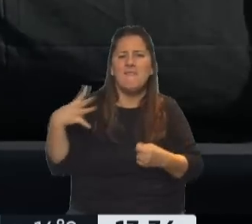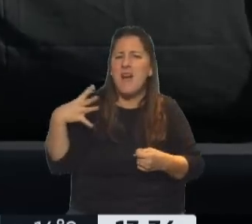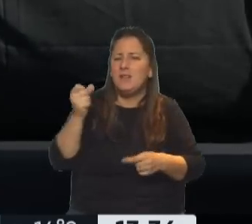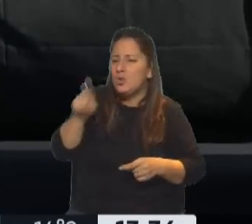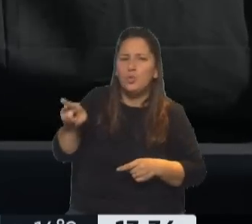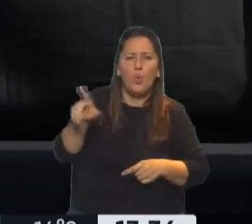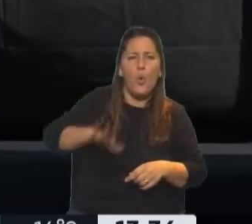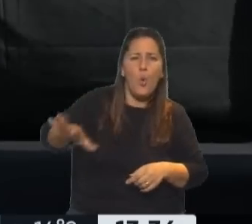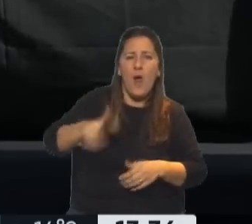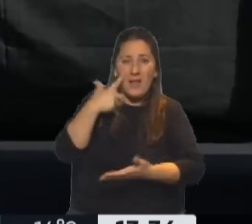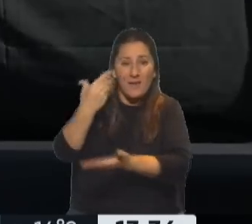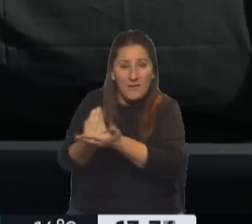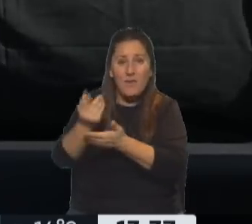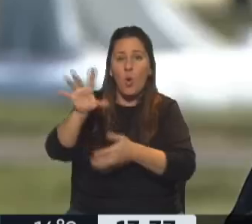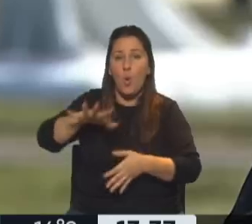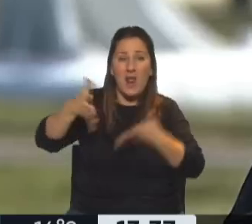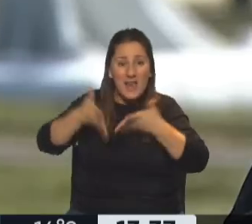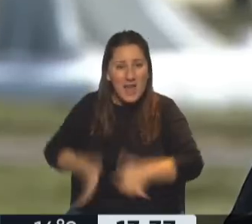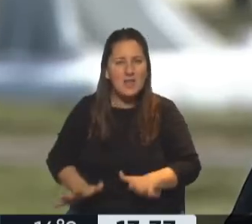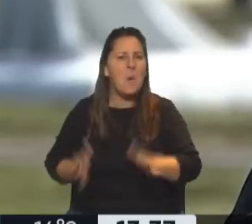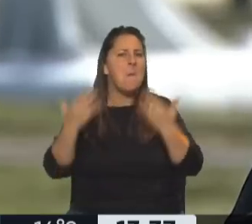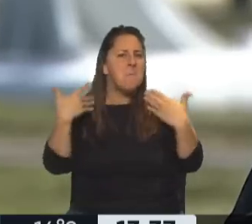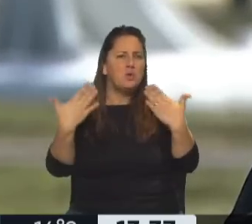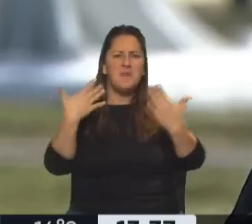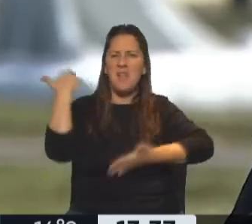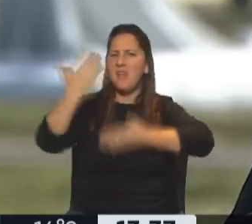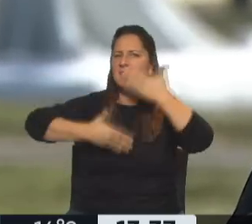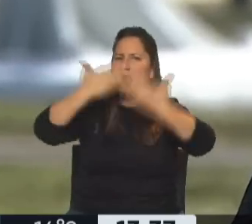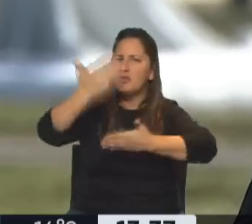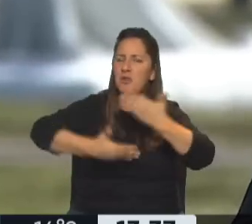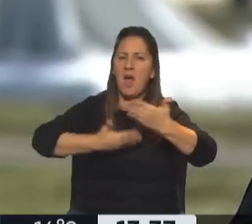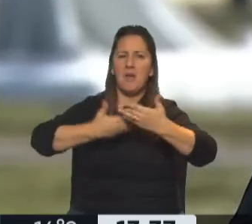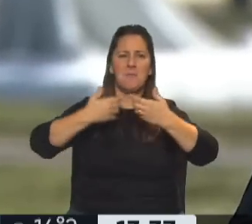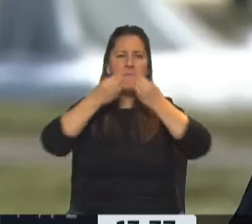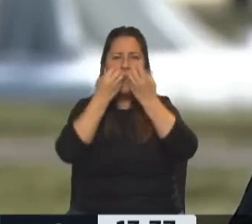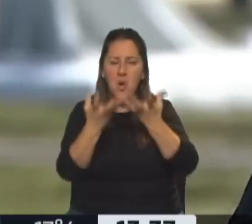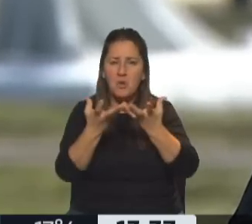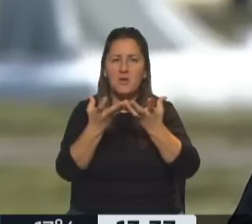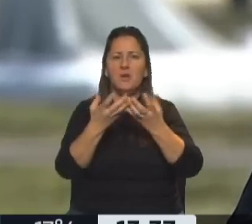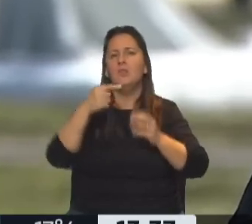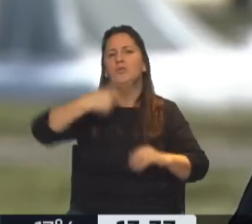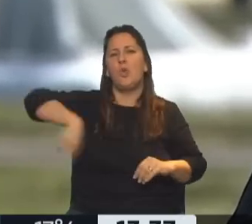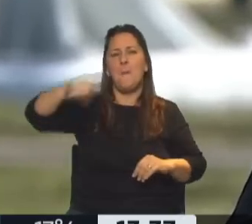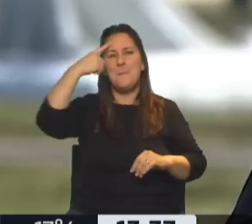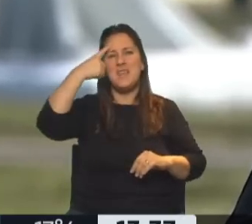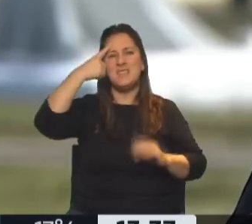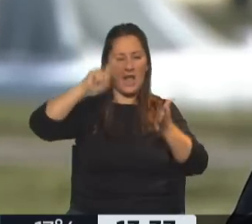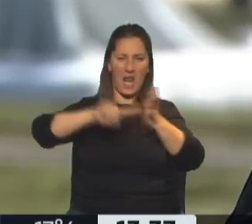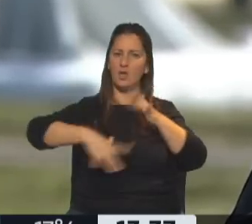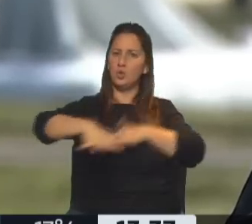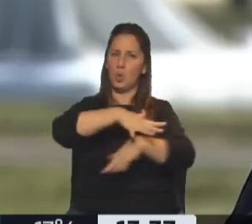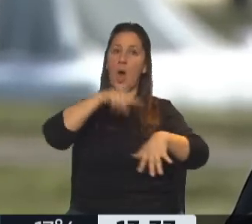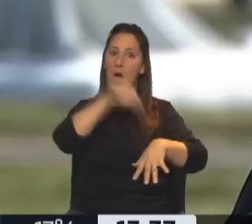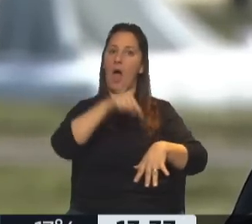lugar, en el lugar donde han nacido, la posibilidad de desarrollarse y creen que en torno a las grandes ciudades